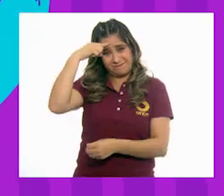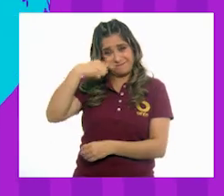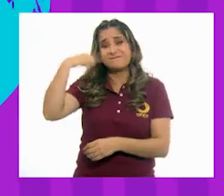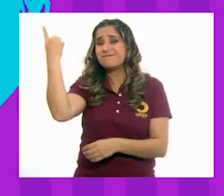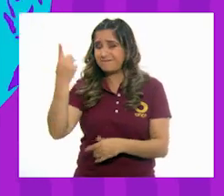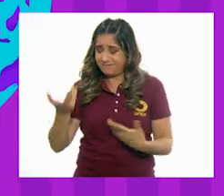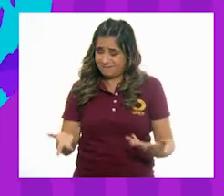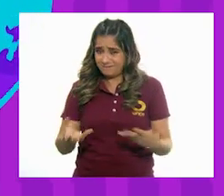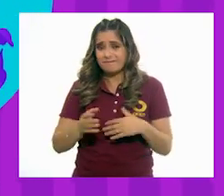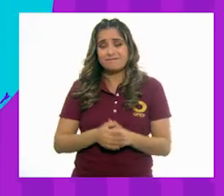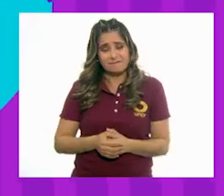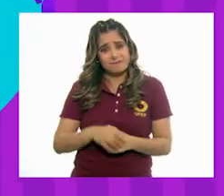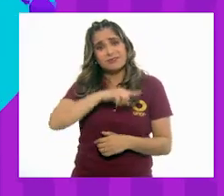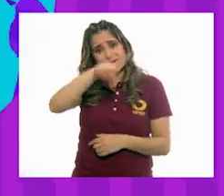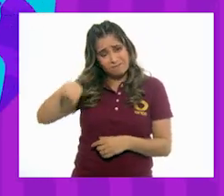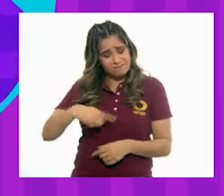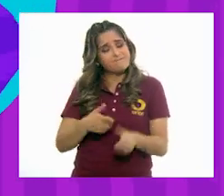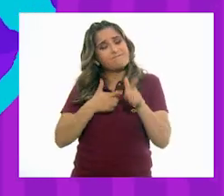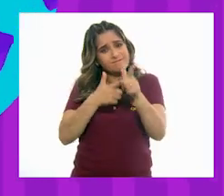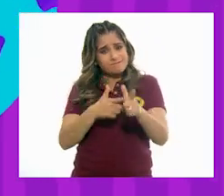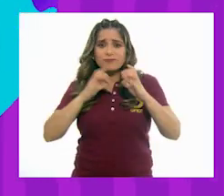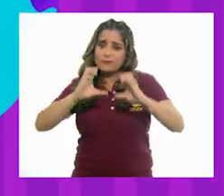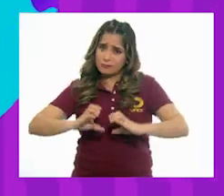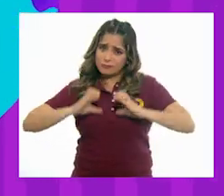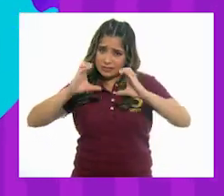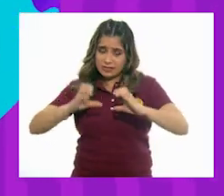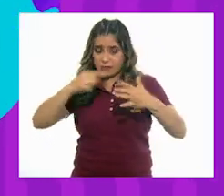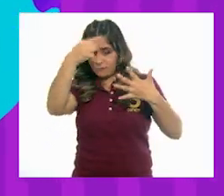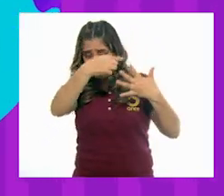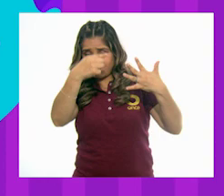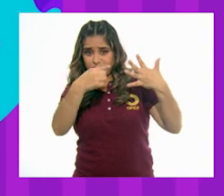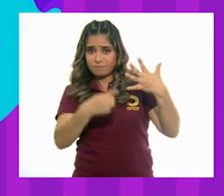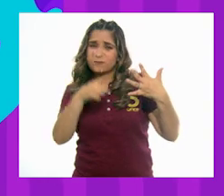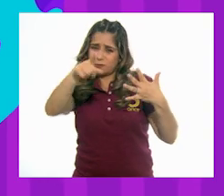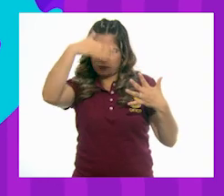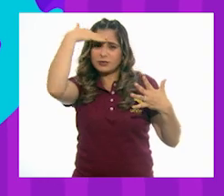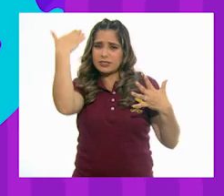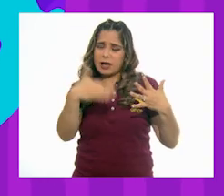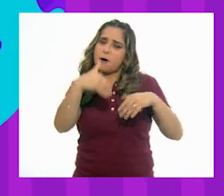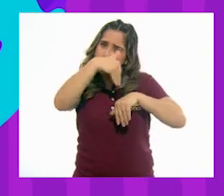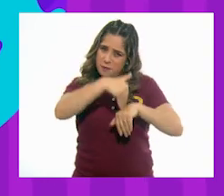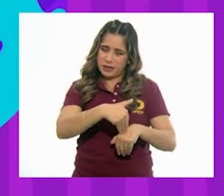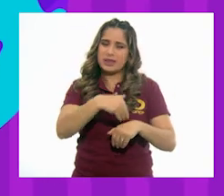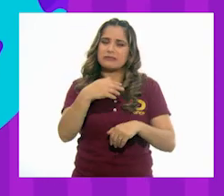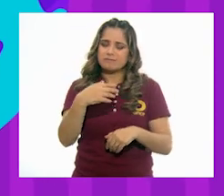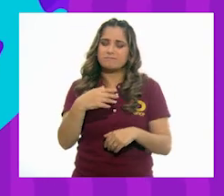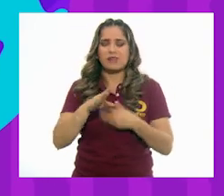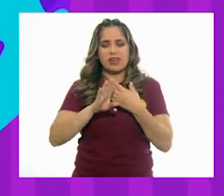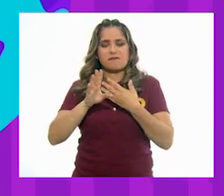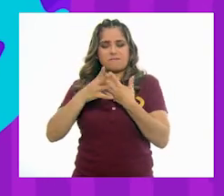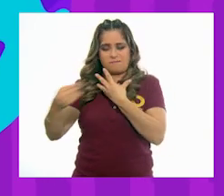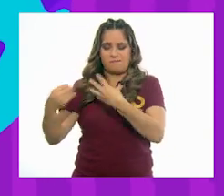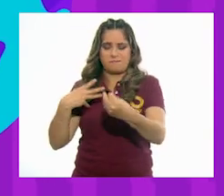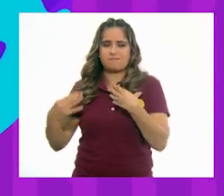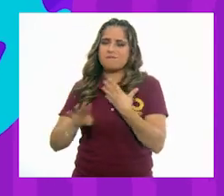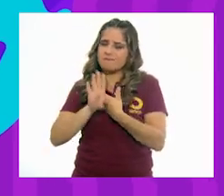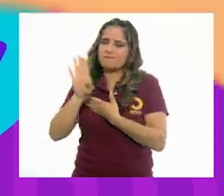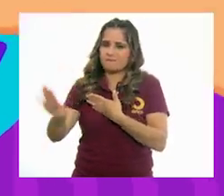las personas. Por eso hay que continuar cuidándonos siguiendo las buenas prácticas que ya todos conocemos para evitar